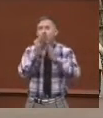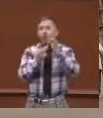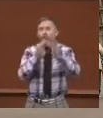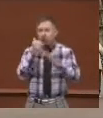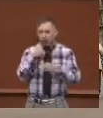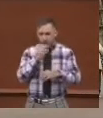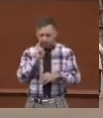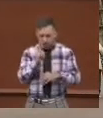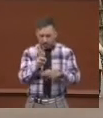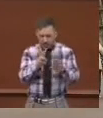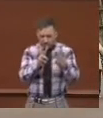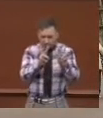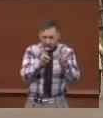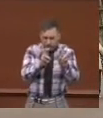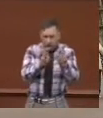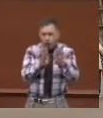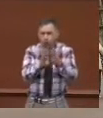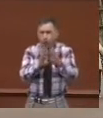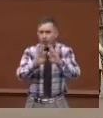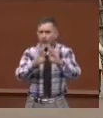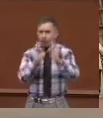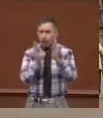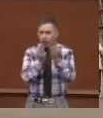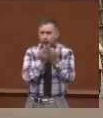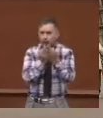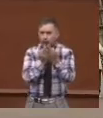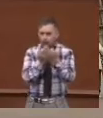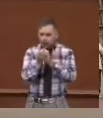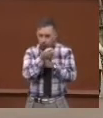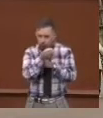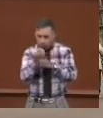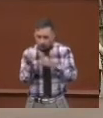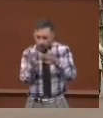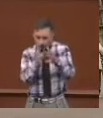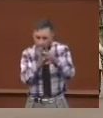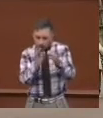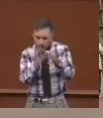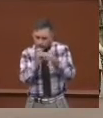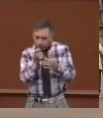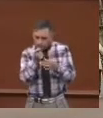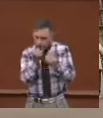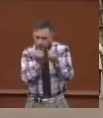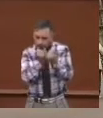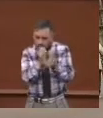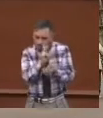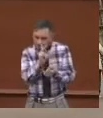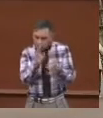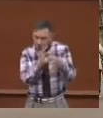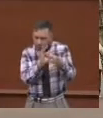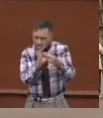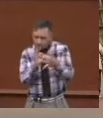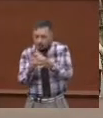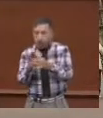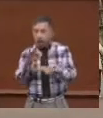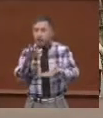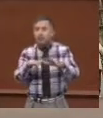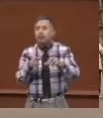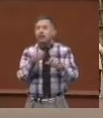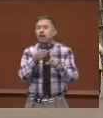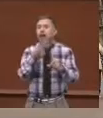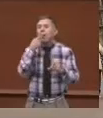contenido, estructura y en muchos casos hasta en el fraseo, características